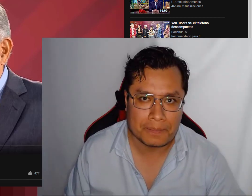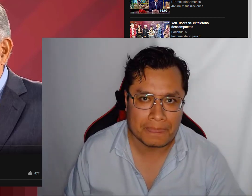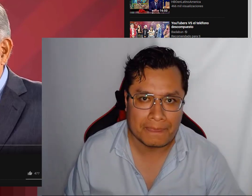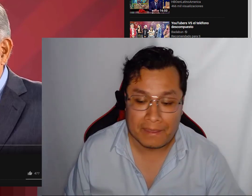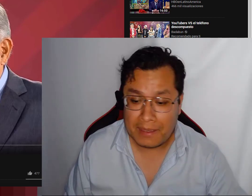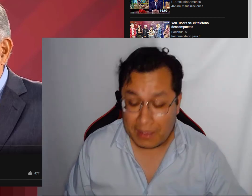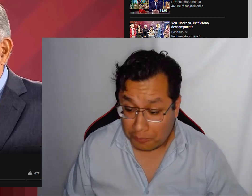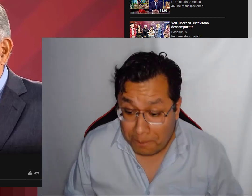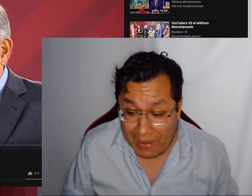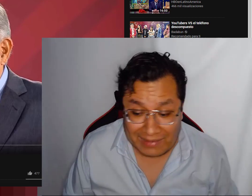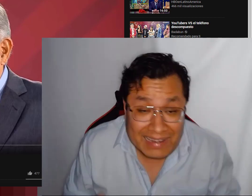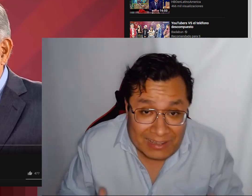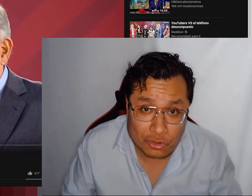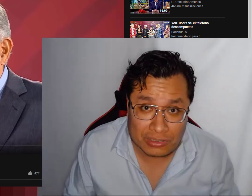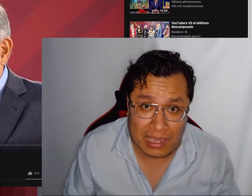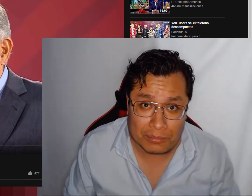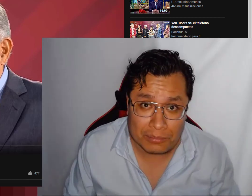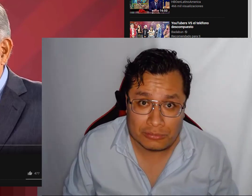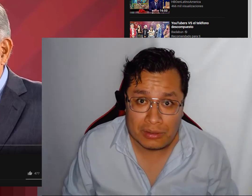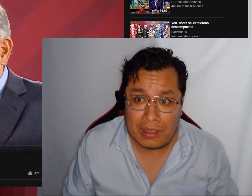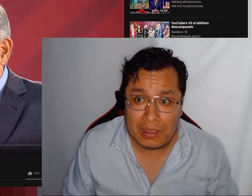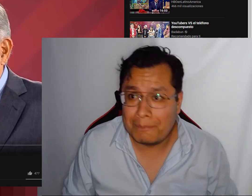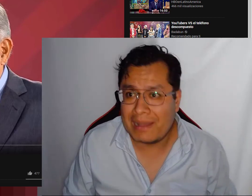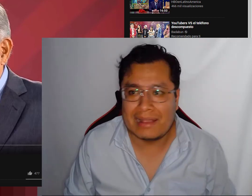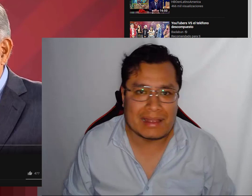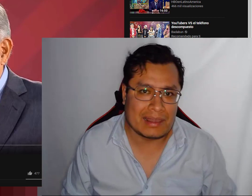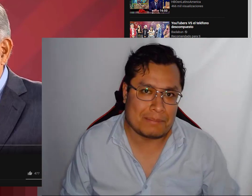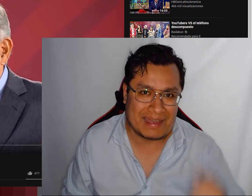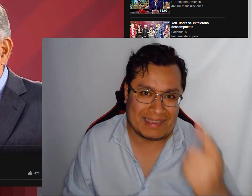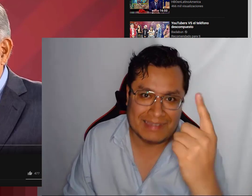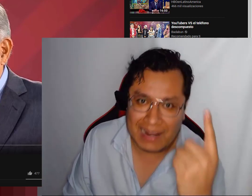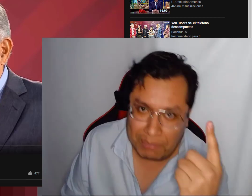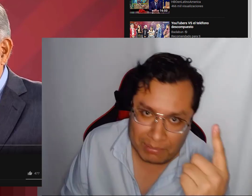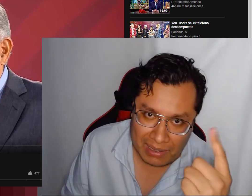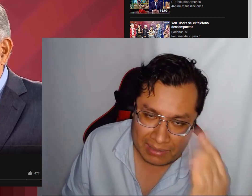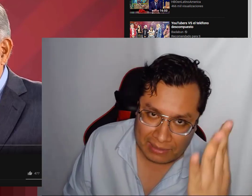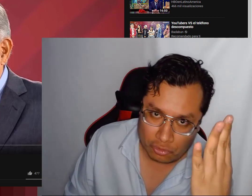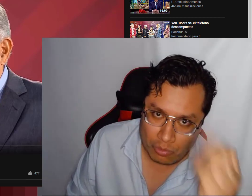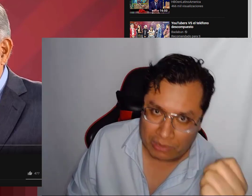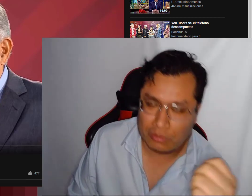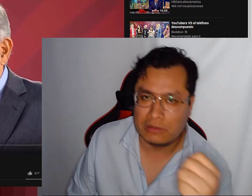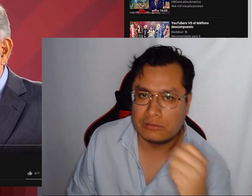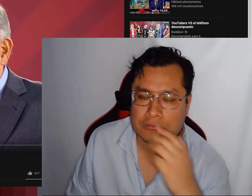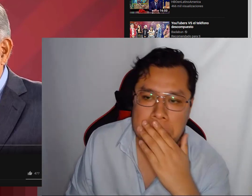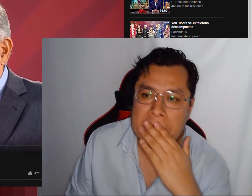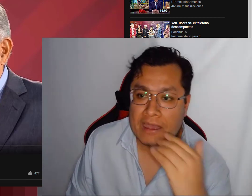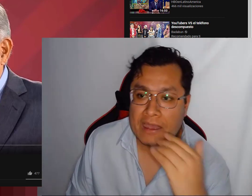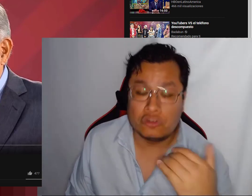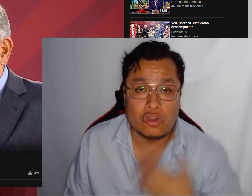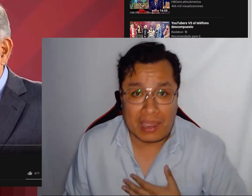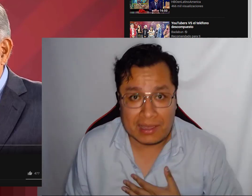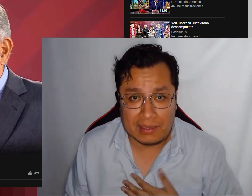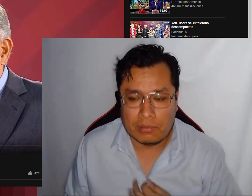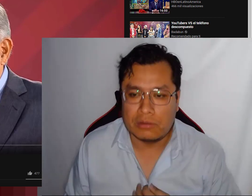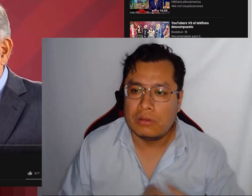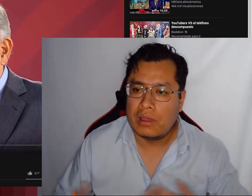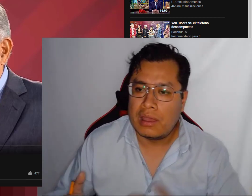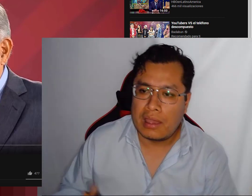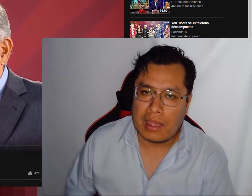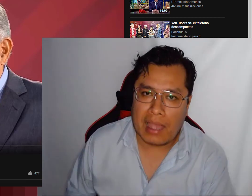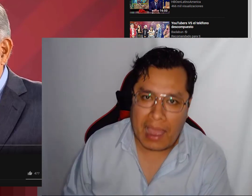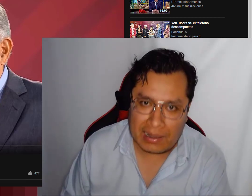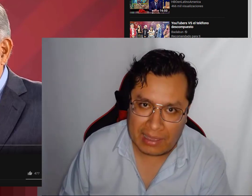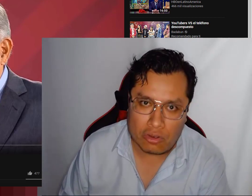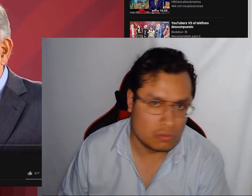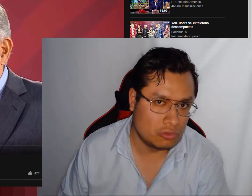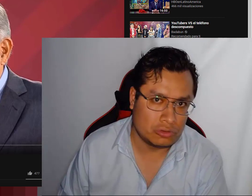problema para hacer estos cambios van a tardar para que salga la primera generación cuatro años entonces lo que haría bueno